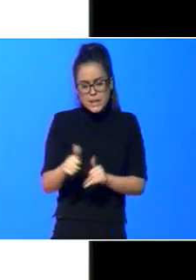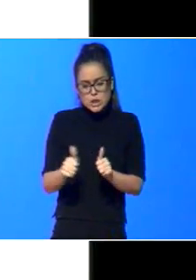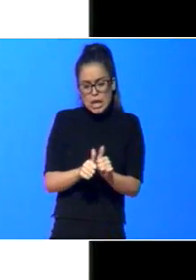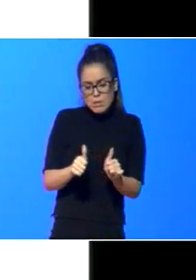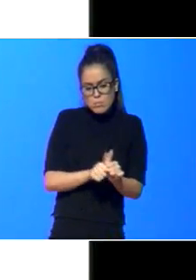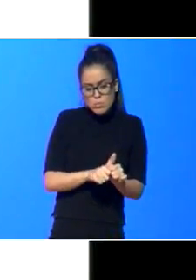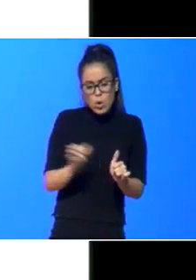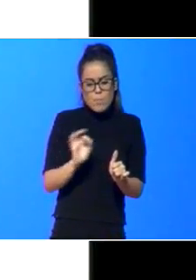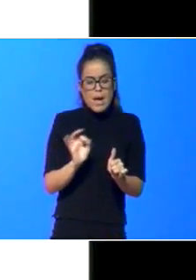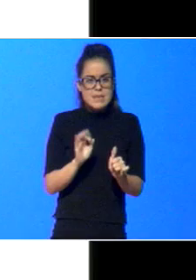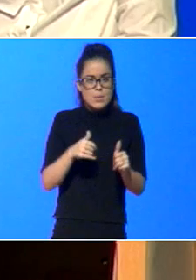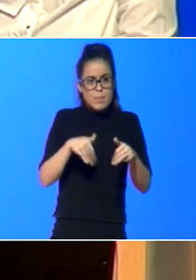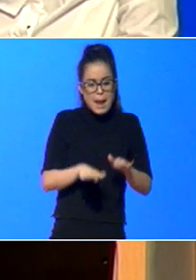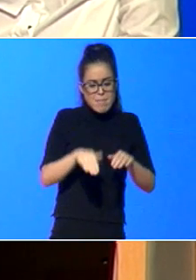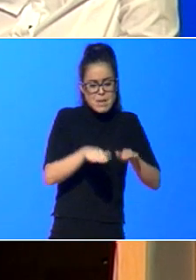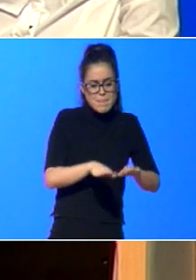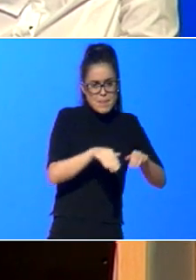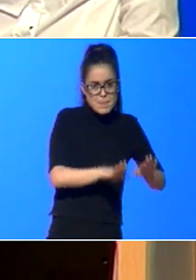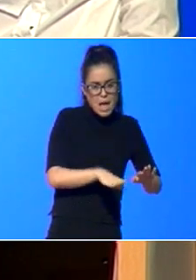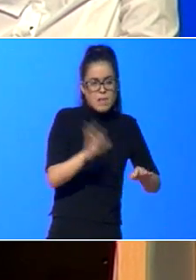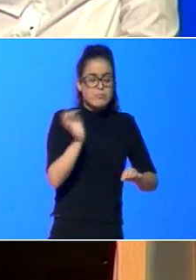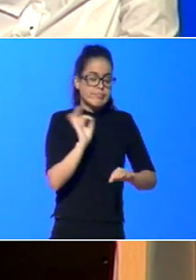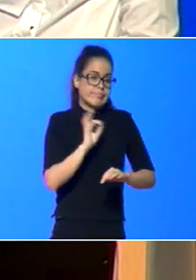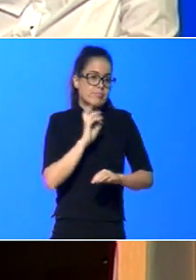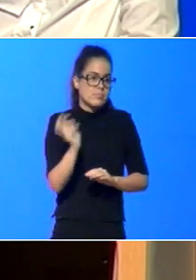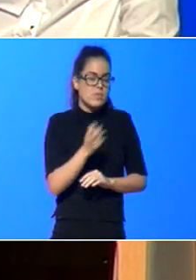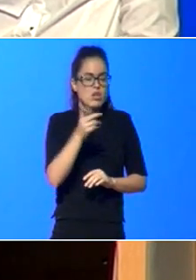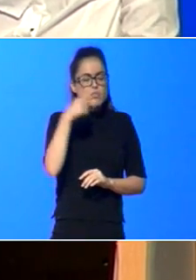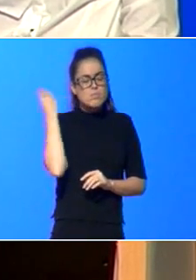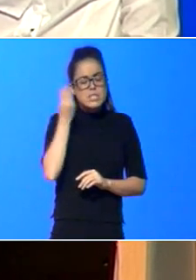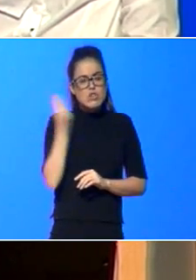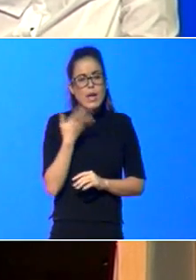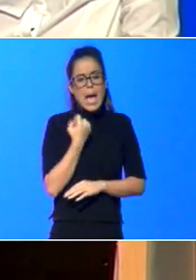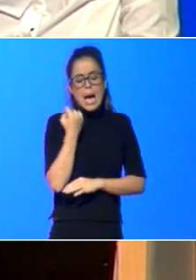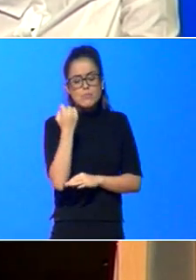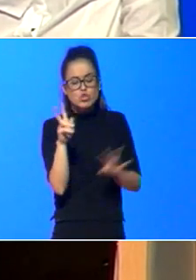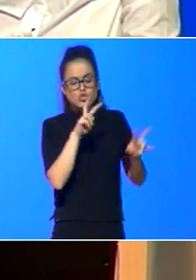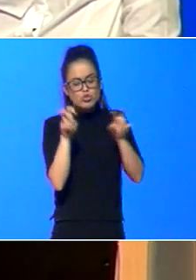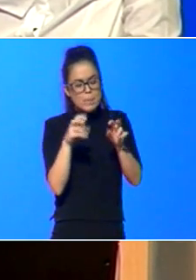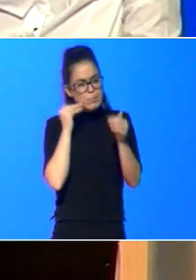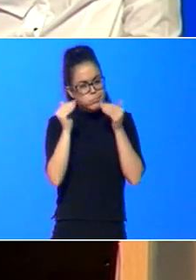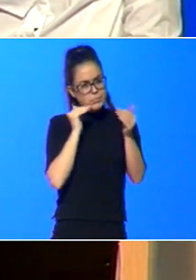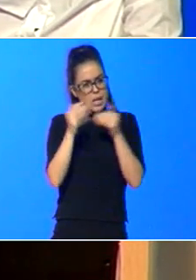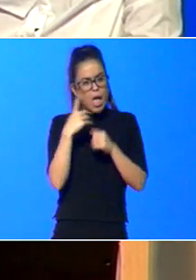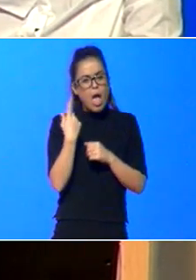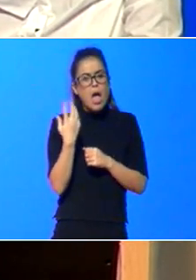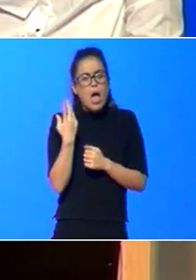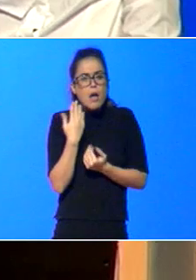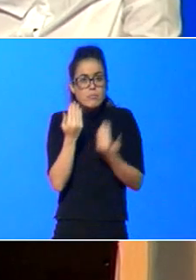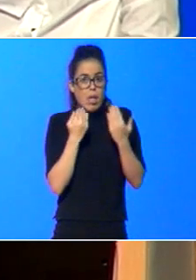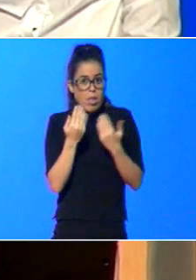de paradas, ¿no? Bueno, yo creo que hay mucho que hablar de esos apoyos y de esas claves que hacen que la sociedad realmente sea inclusiva, sobre todo porque si